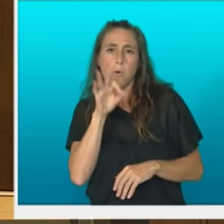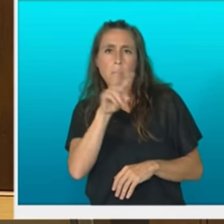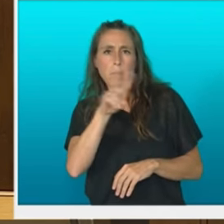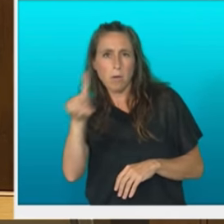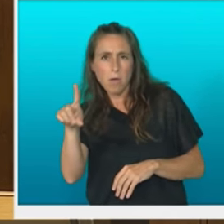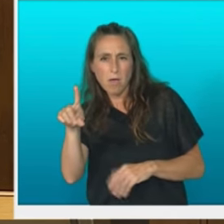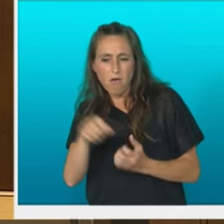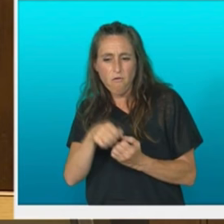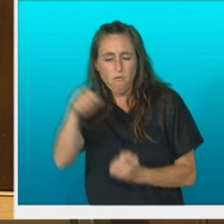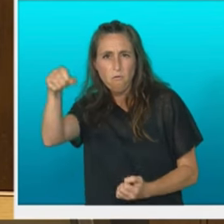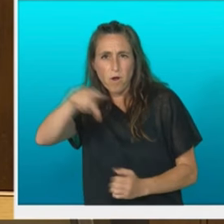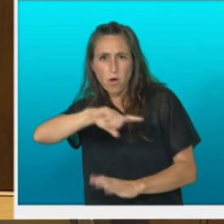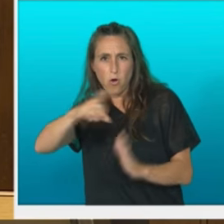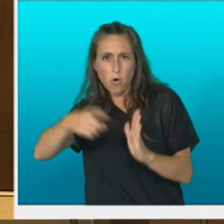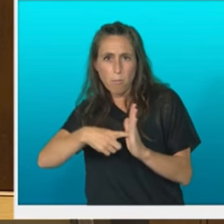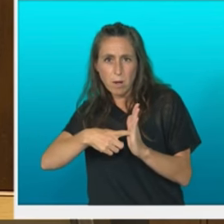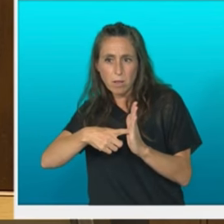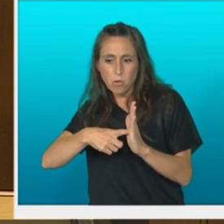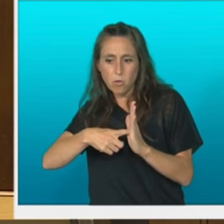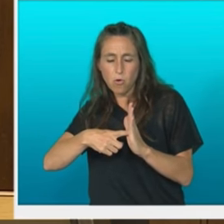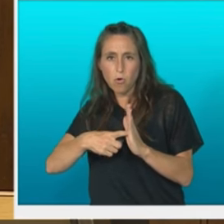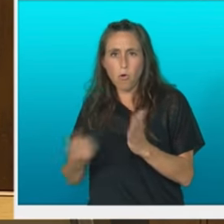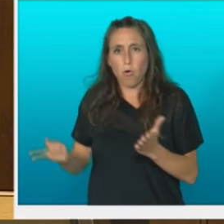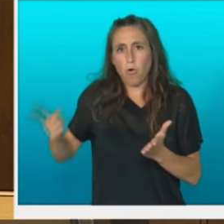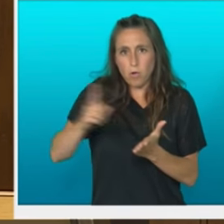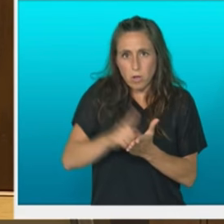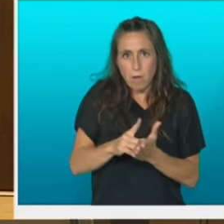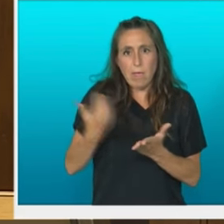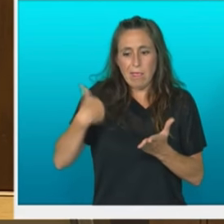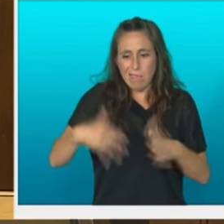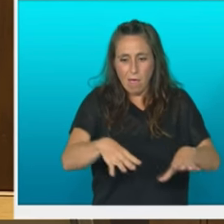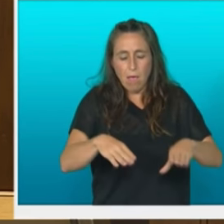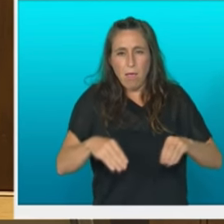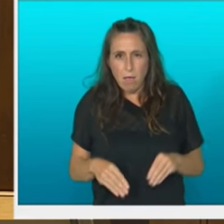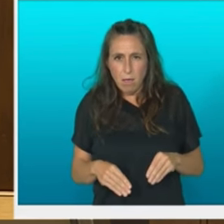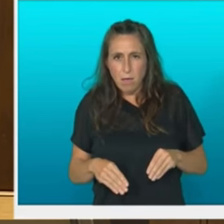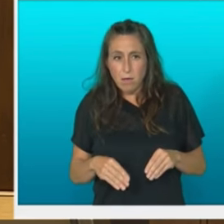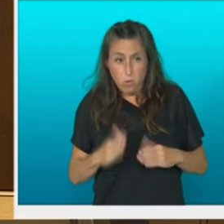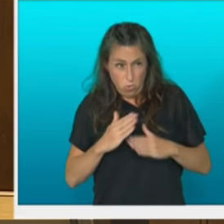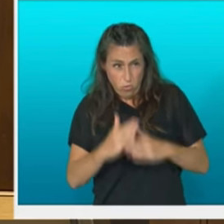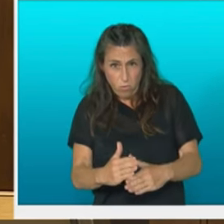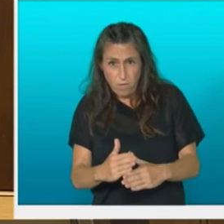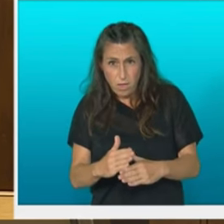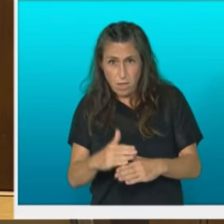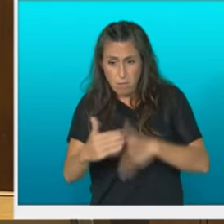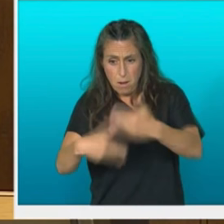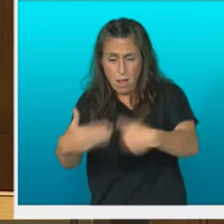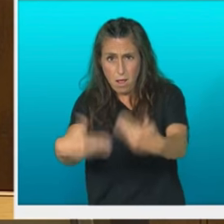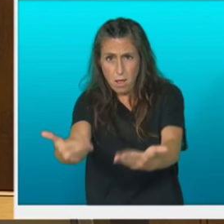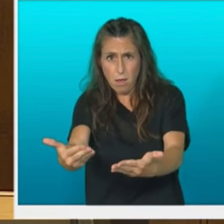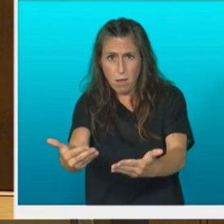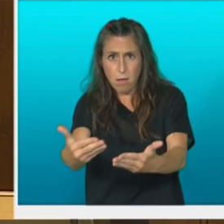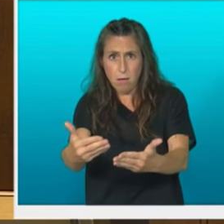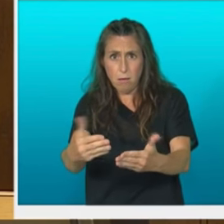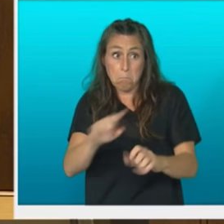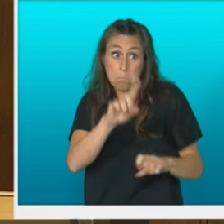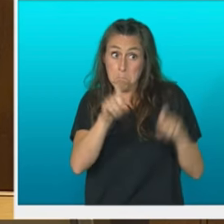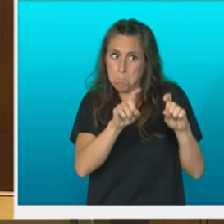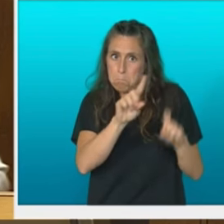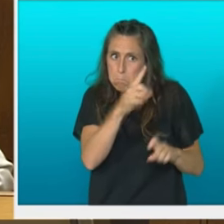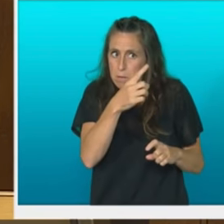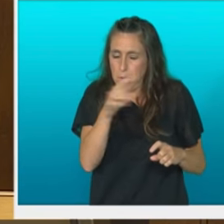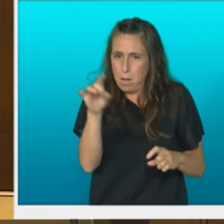osoa erri honi irten bide bate bateko ez tabaida akademiko batetik dago naikoada hori da sortzen zaidan en lehenengo galdera